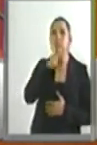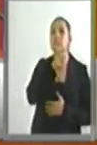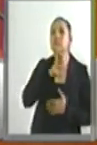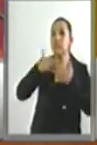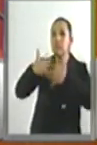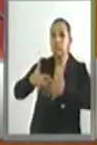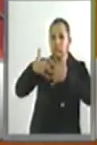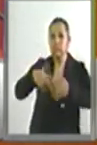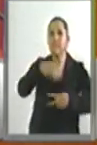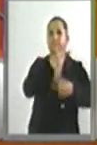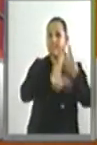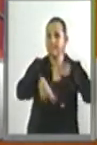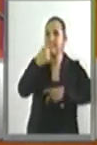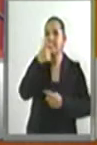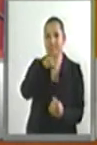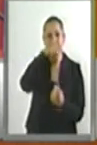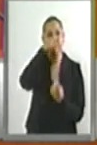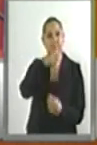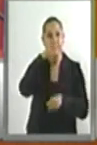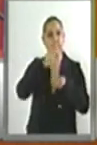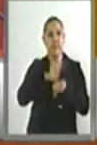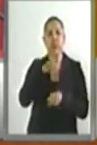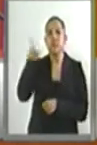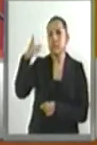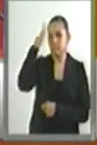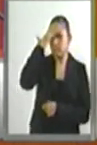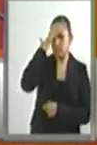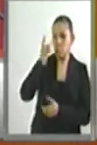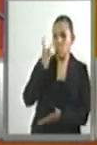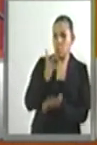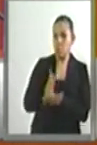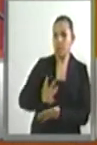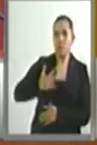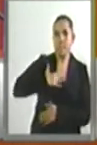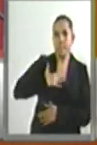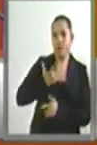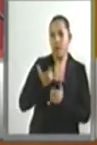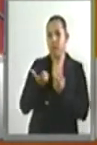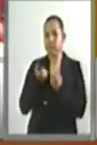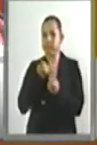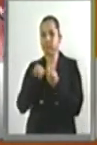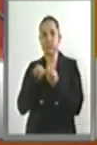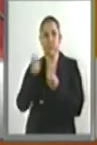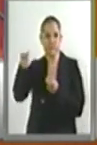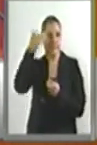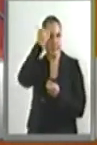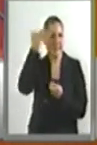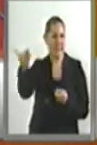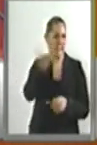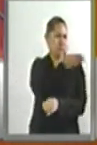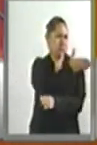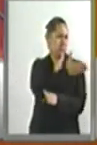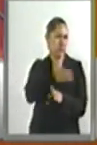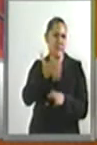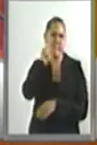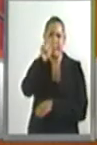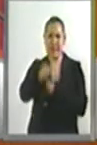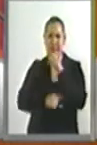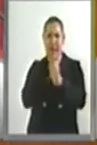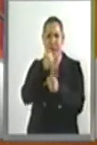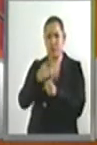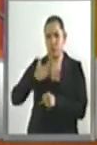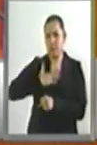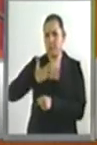termina con el monopolio de distribución de la empresa productiva que estuvo vigente durante casi 70 años.